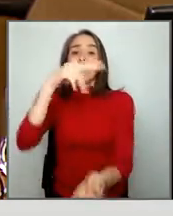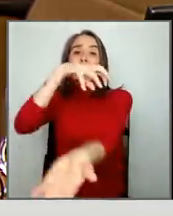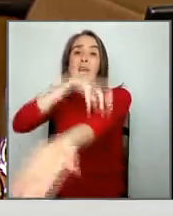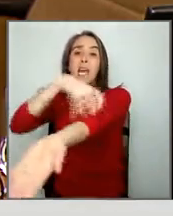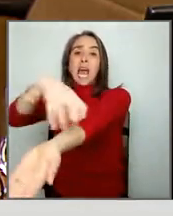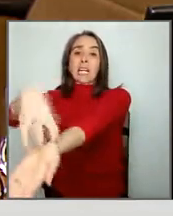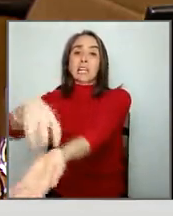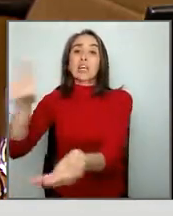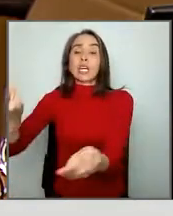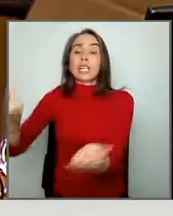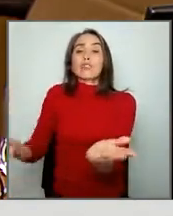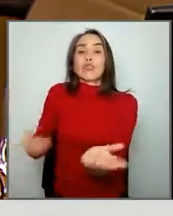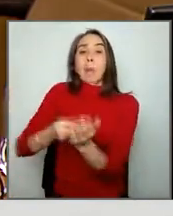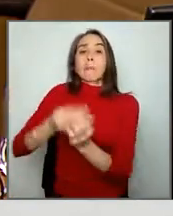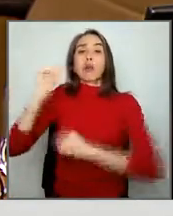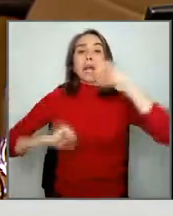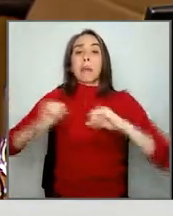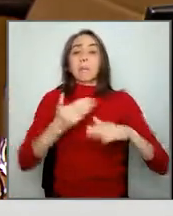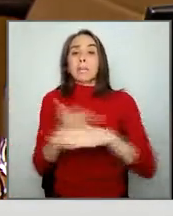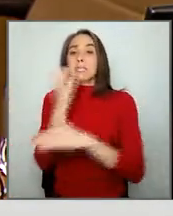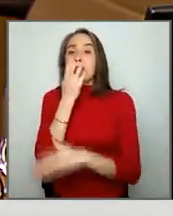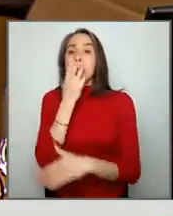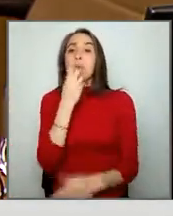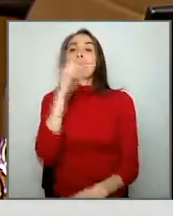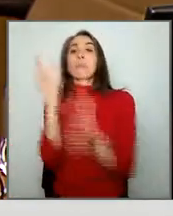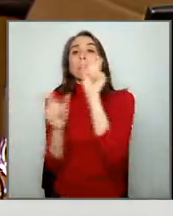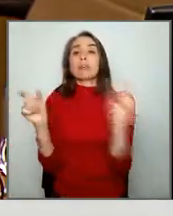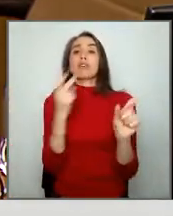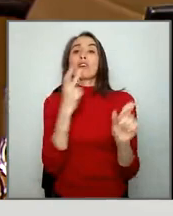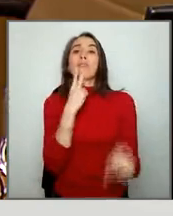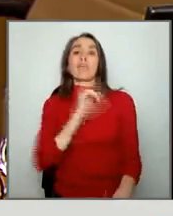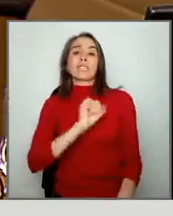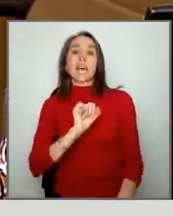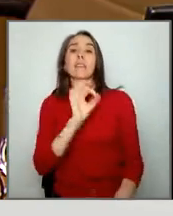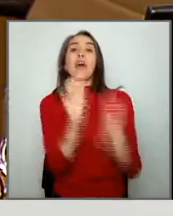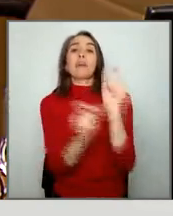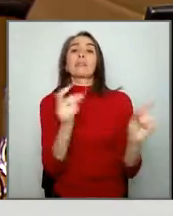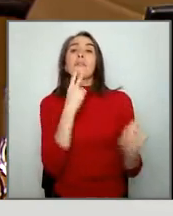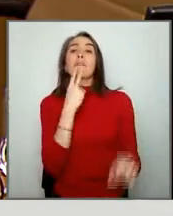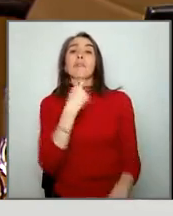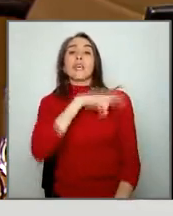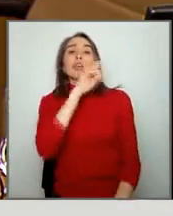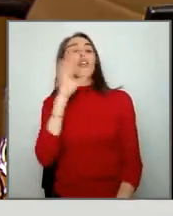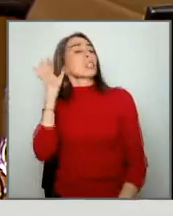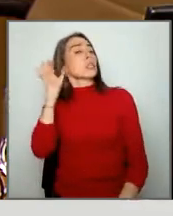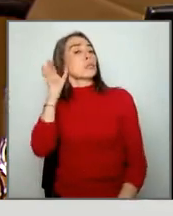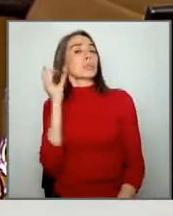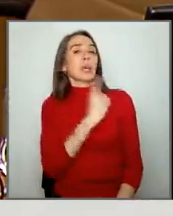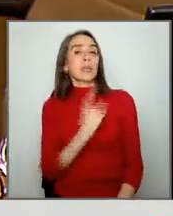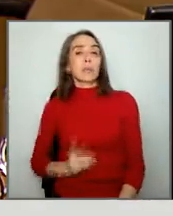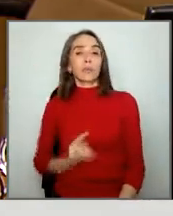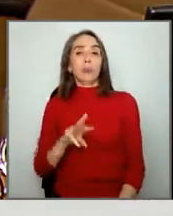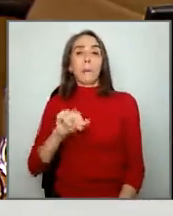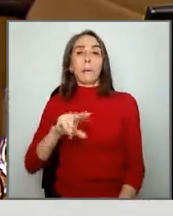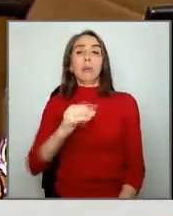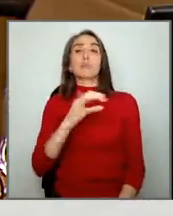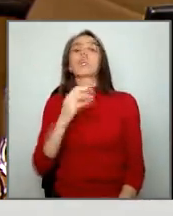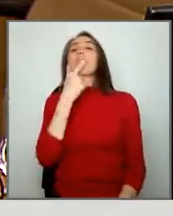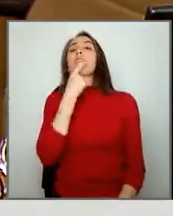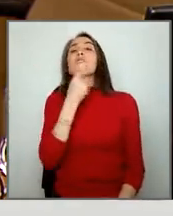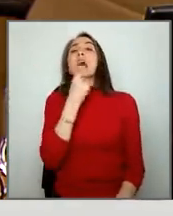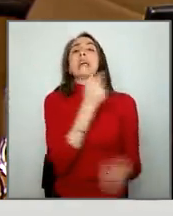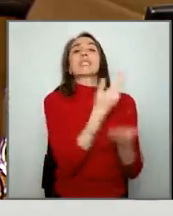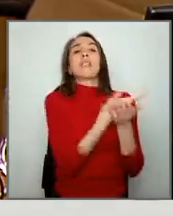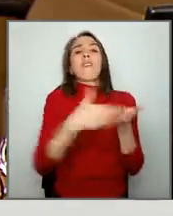económico entonces de Santiago o del Norte porque escuché también al diputado manuccheri pucha es fácil decir eliminemos la salmonera